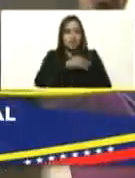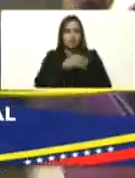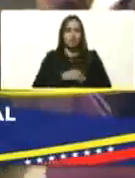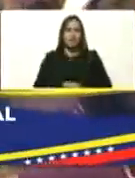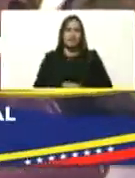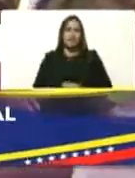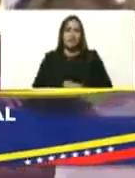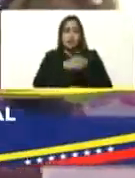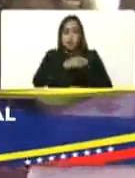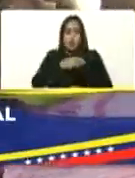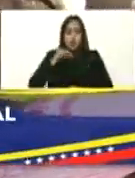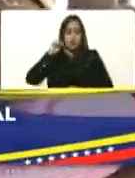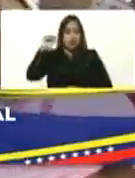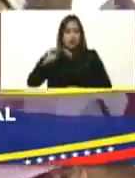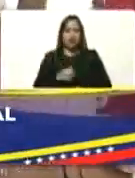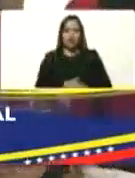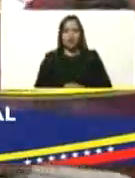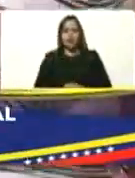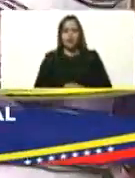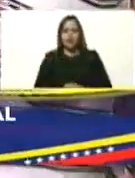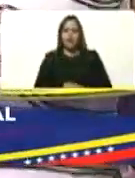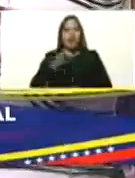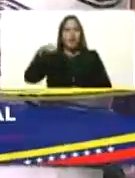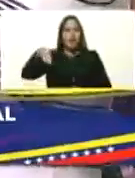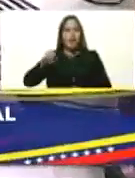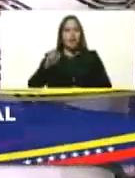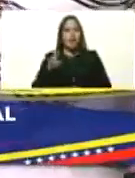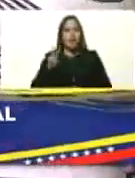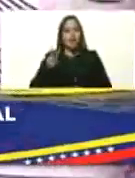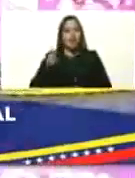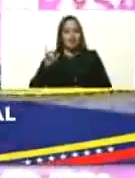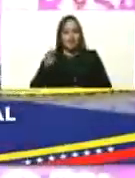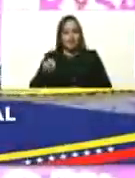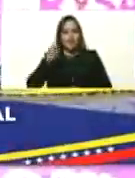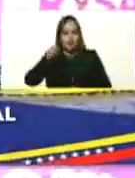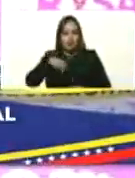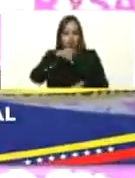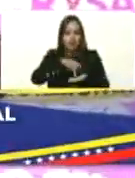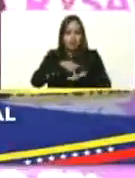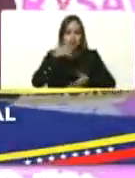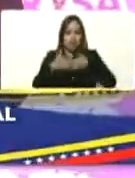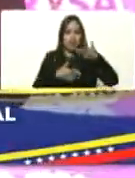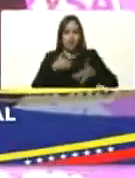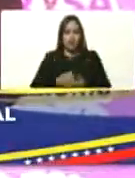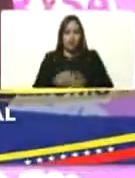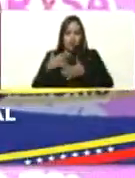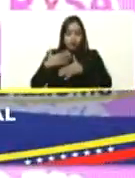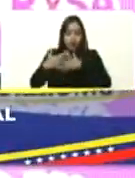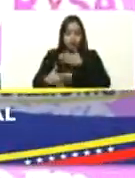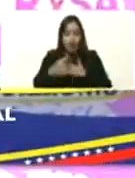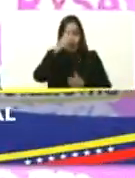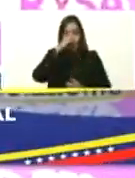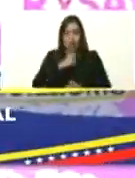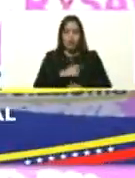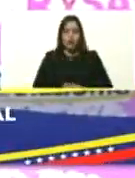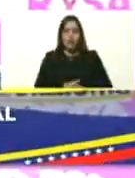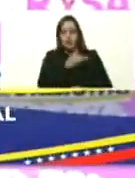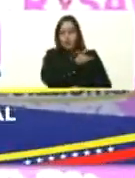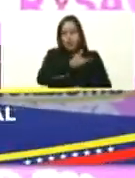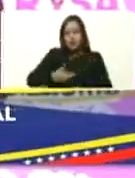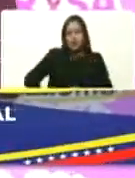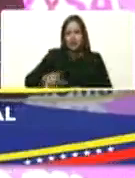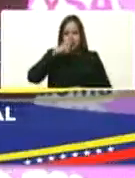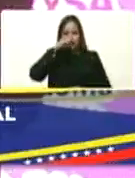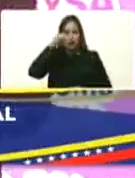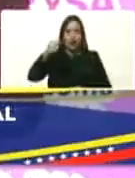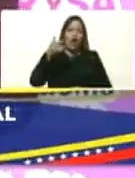Mervin Maldonado, también presente en esta actividad. A lo largo de estos años, el jefe de Estado venezolano Nicolás